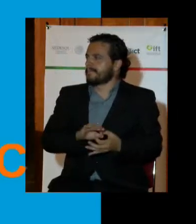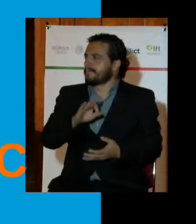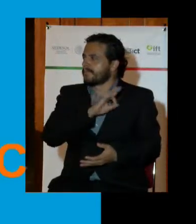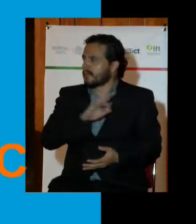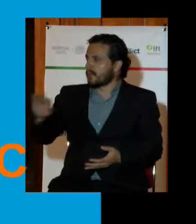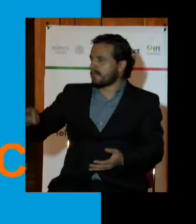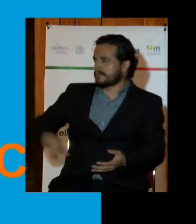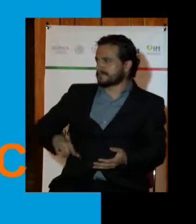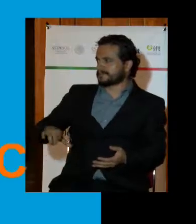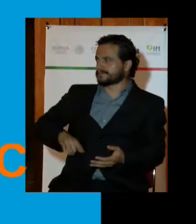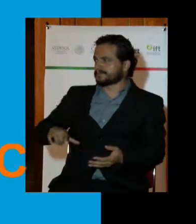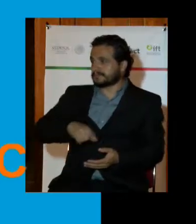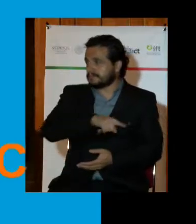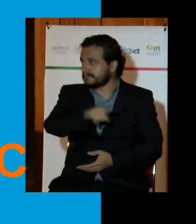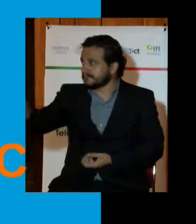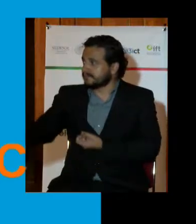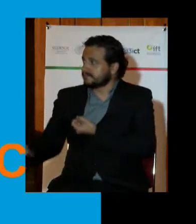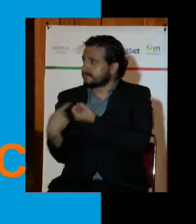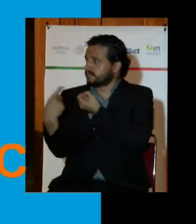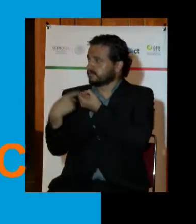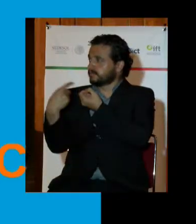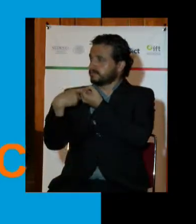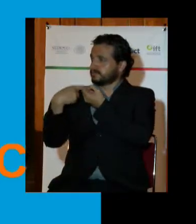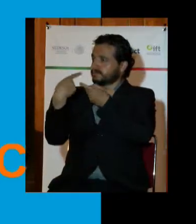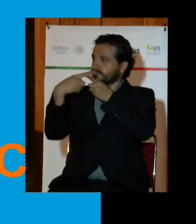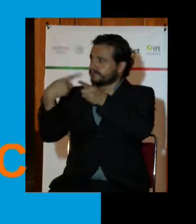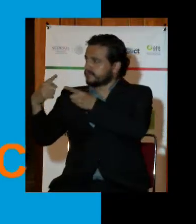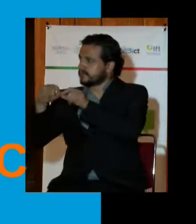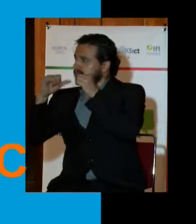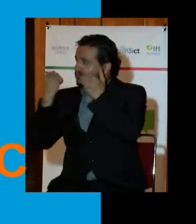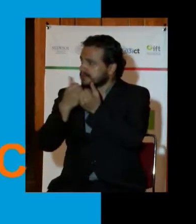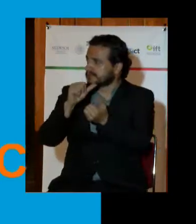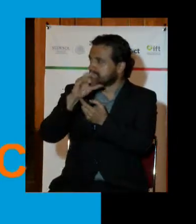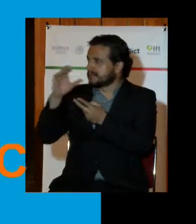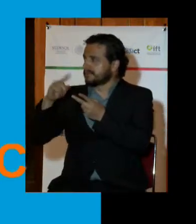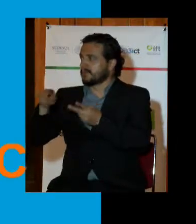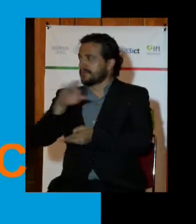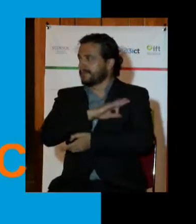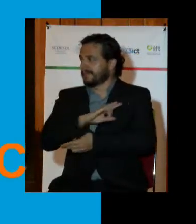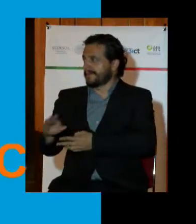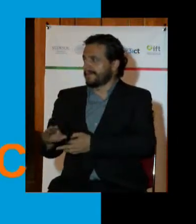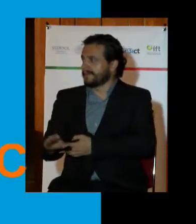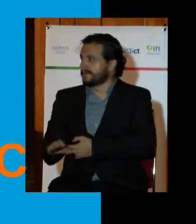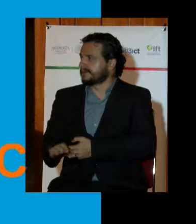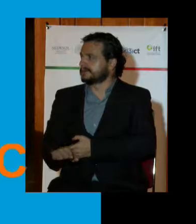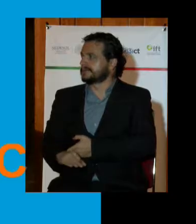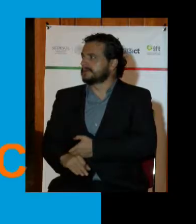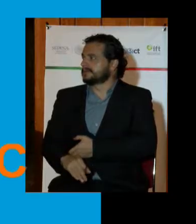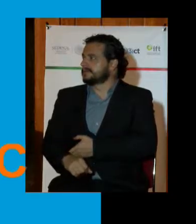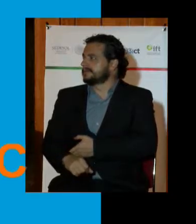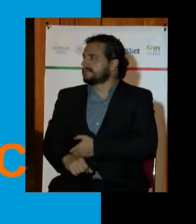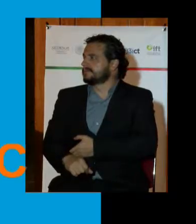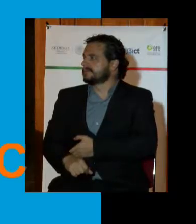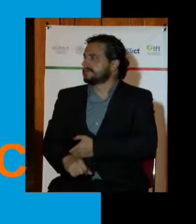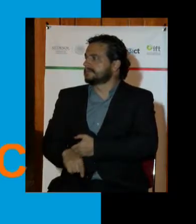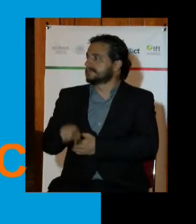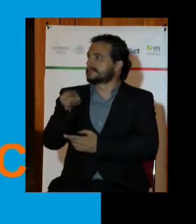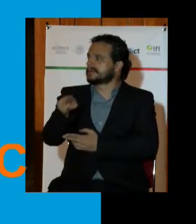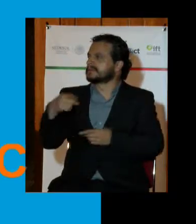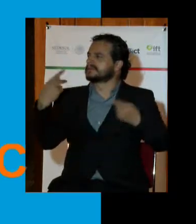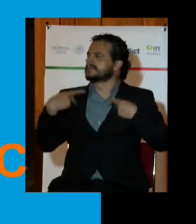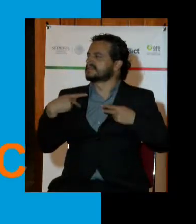puede ayudar a compañías y a gobiernos. Y también para esto tenemos que entender las necesidades vida